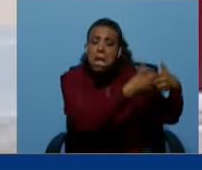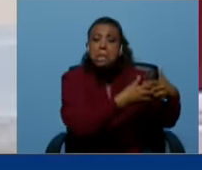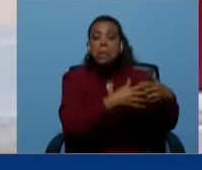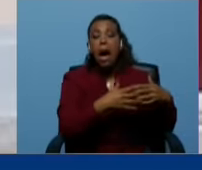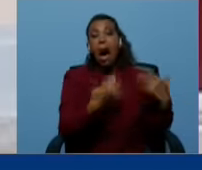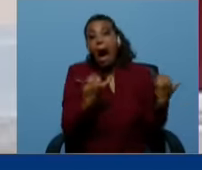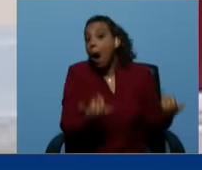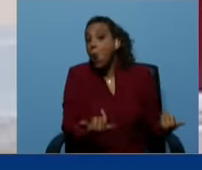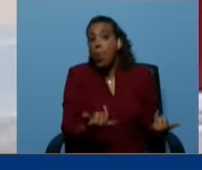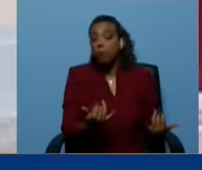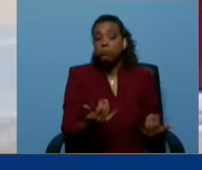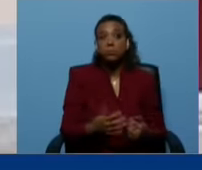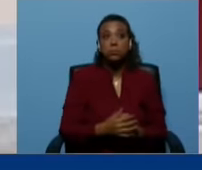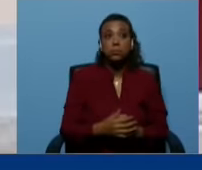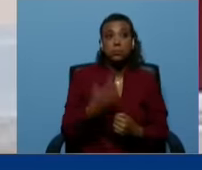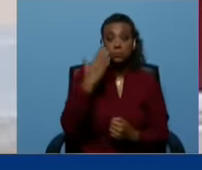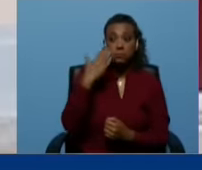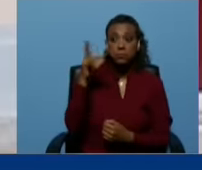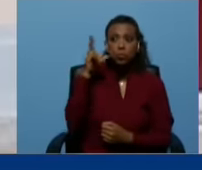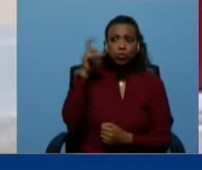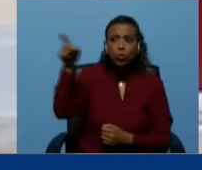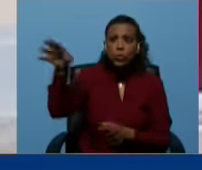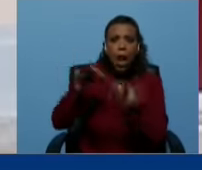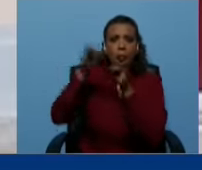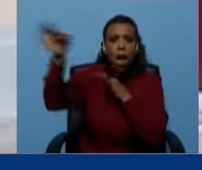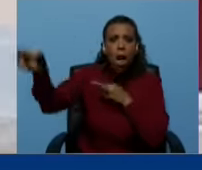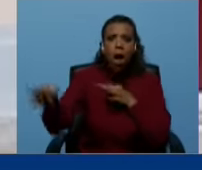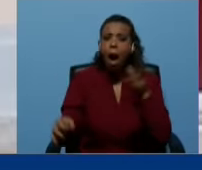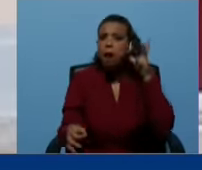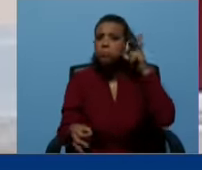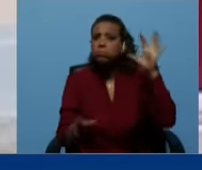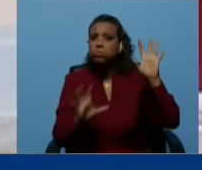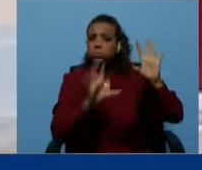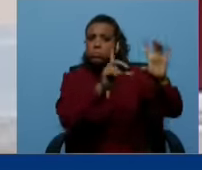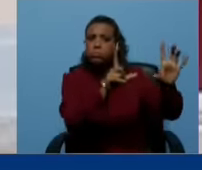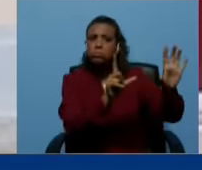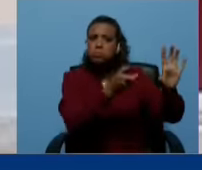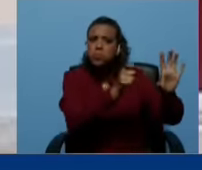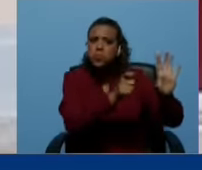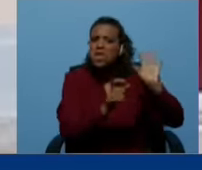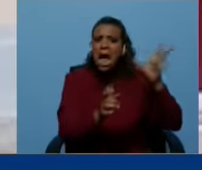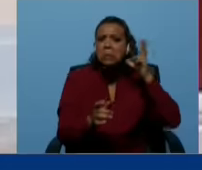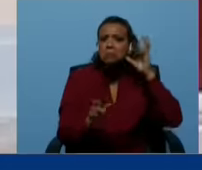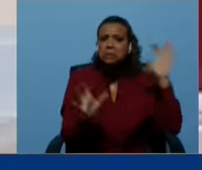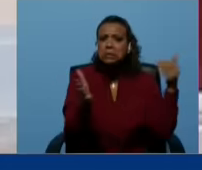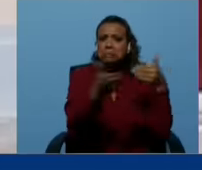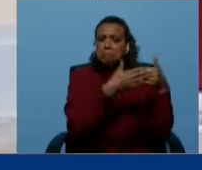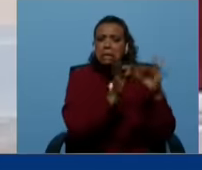Ahora, ¿no te escuchan allá? Aquí falta una corneta que no está funcionando.